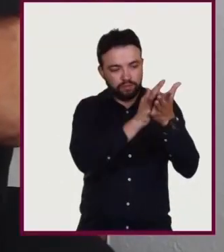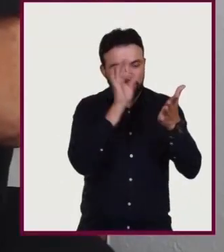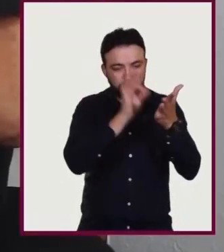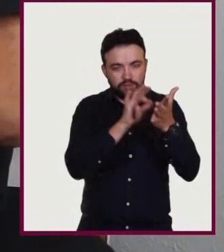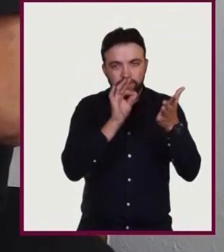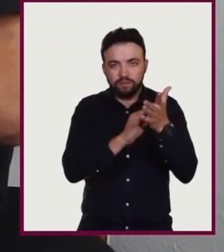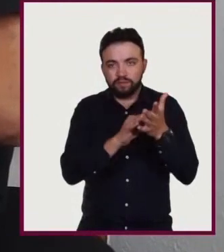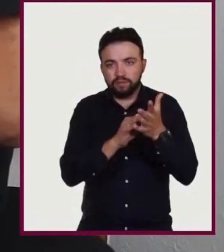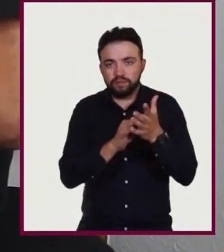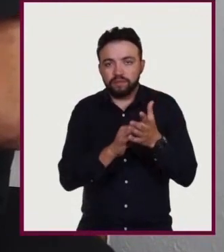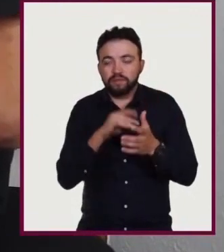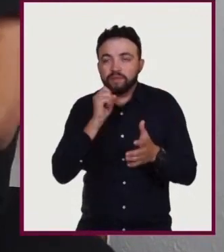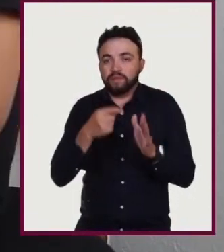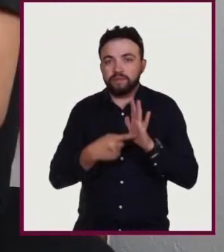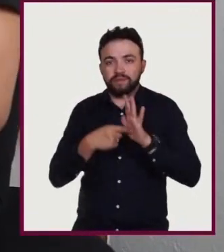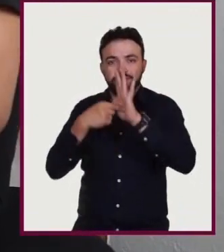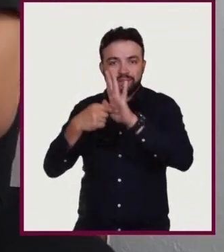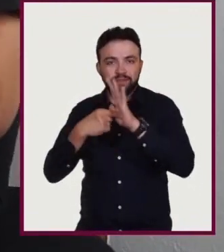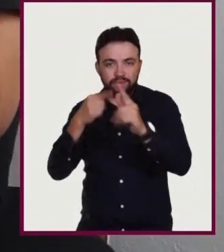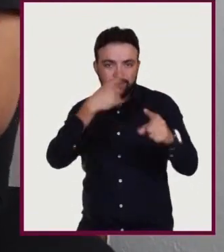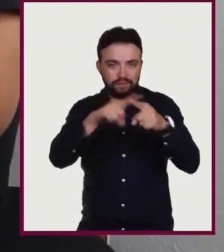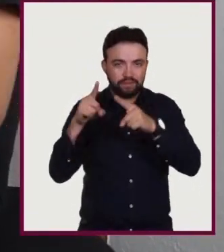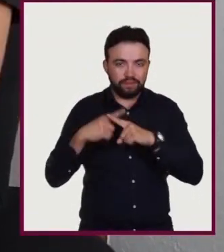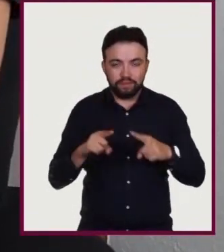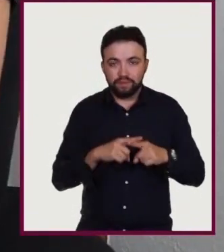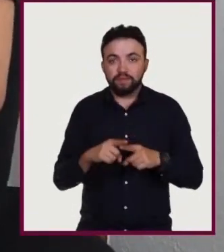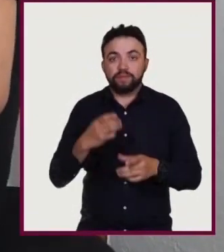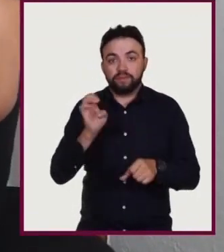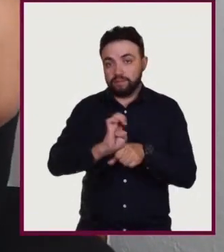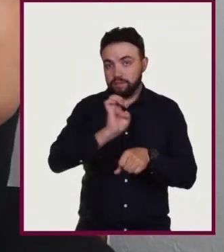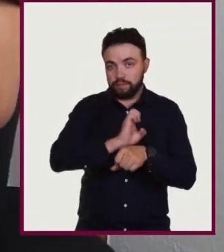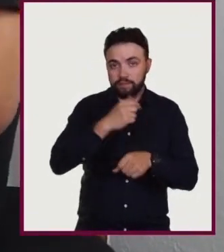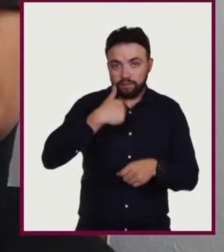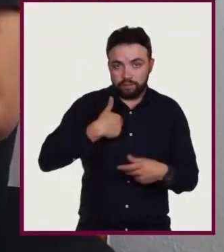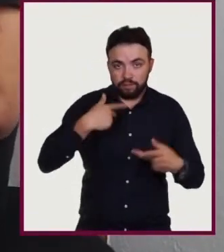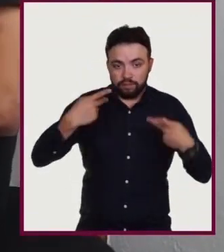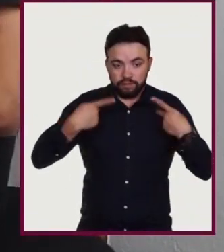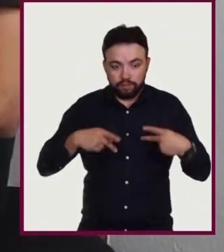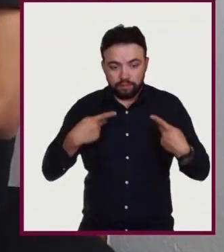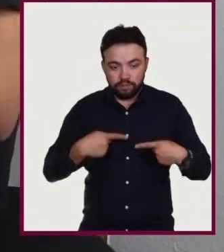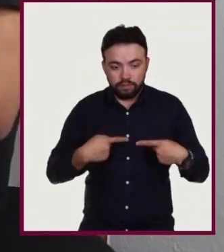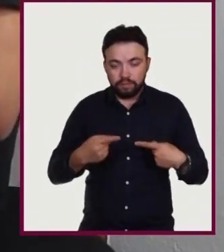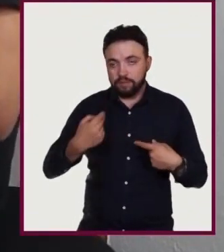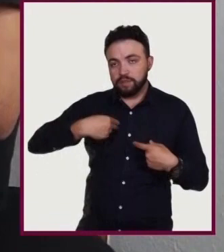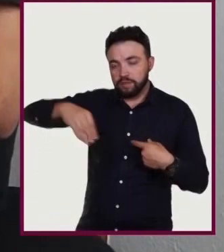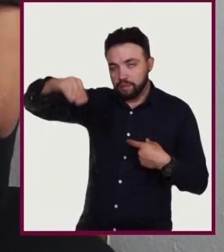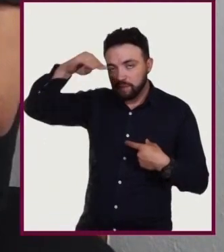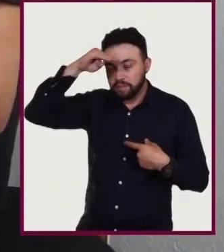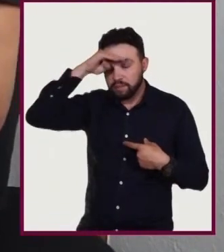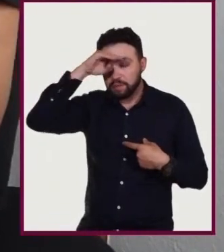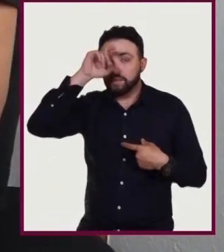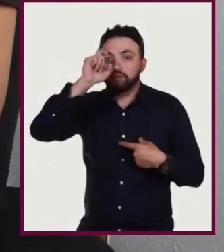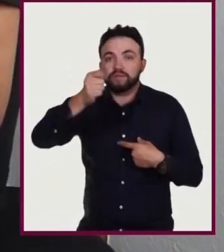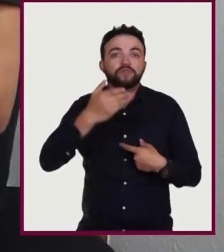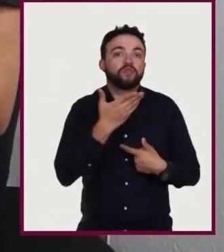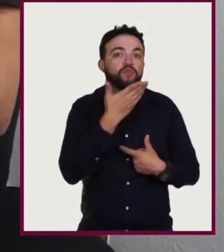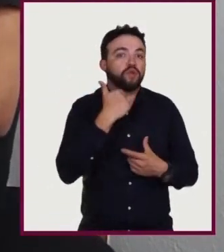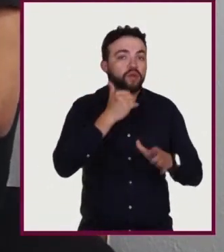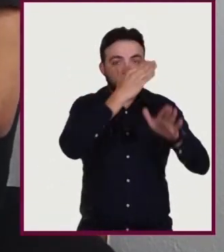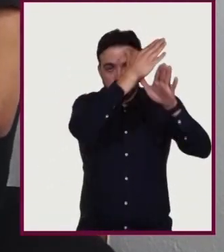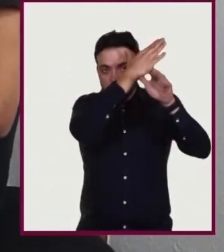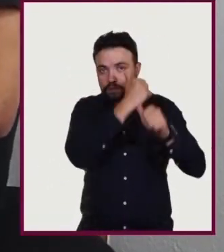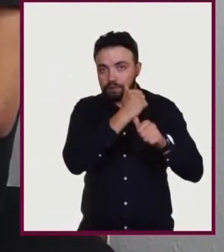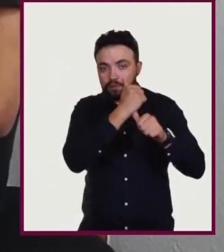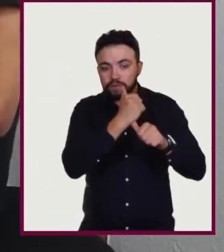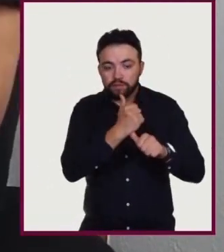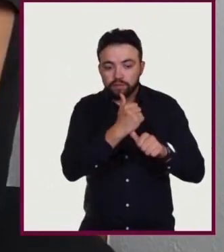desde muchas posiciones. Entonces yo, como persona, yo Alejandro, lo que pienso es que no hay un acuerdo,